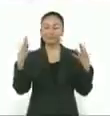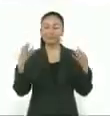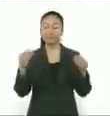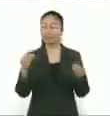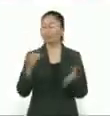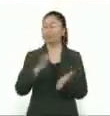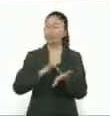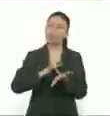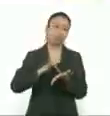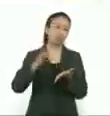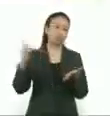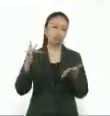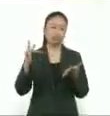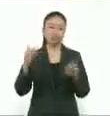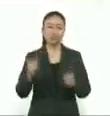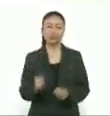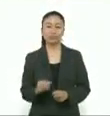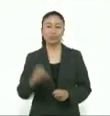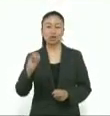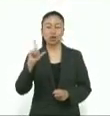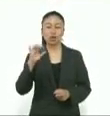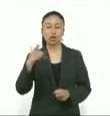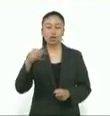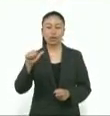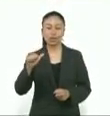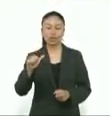Muchísimas gracias, Olga.